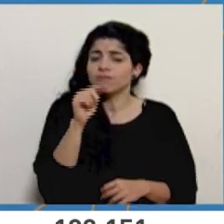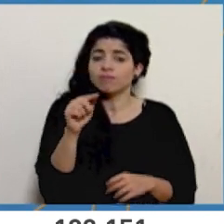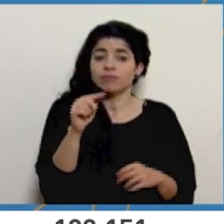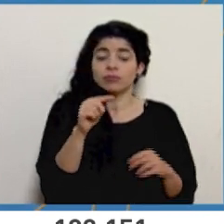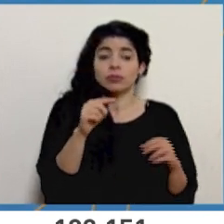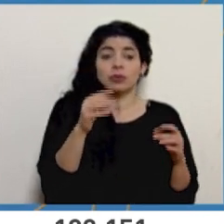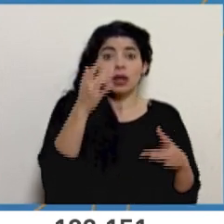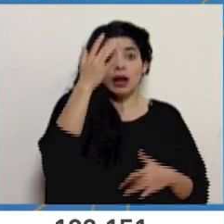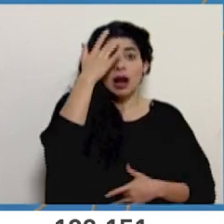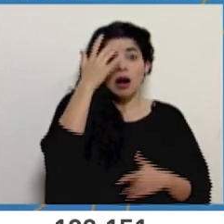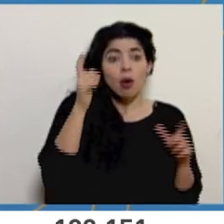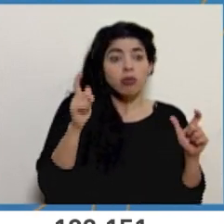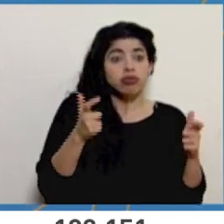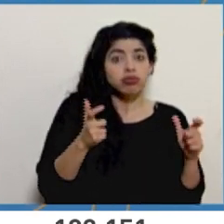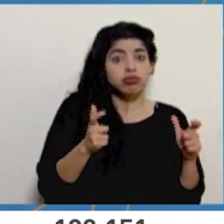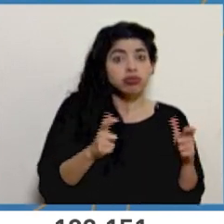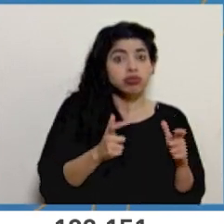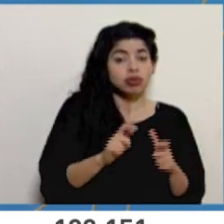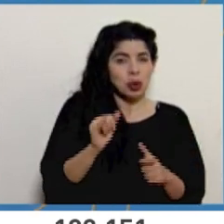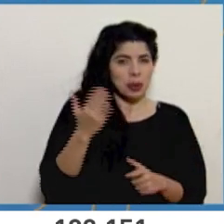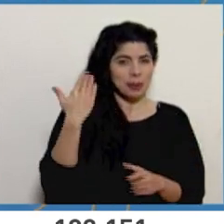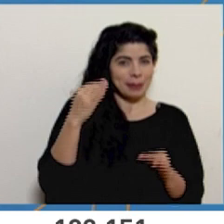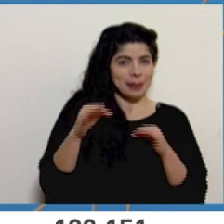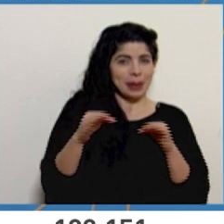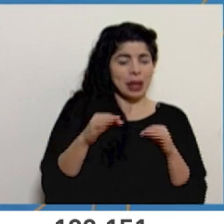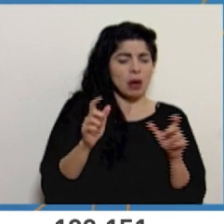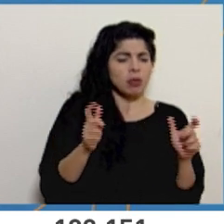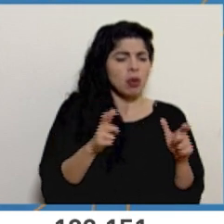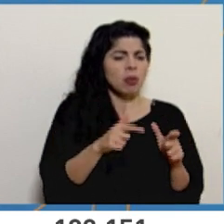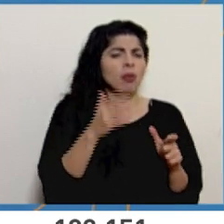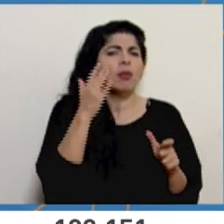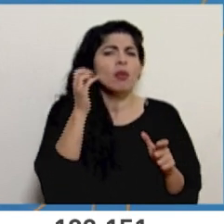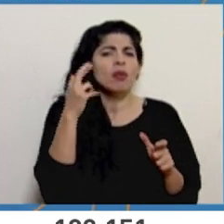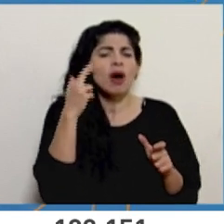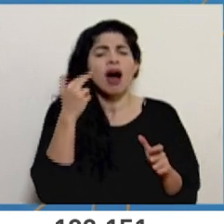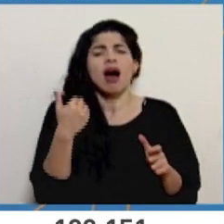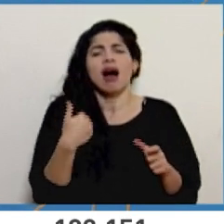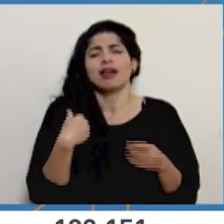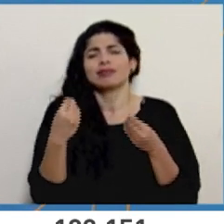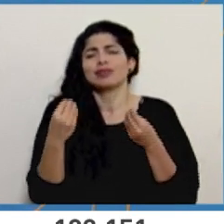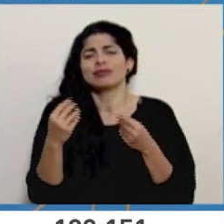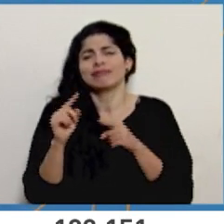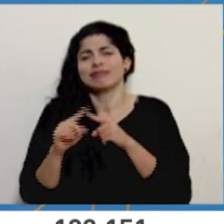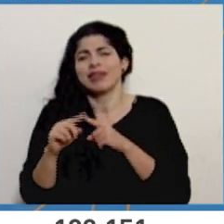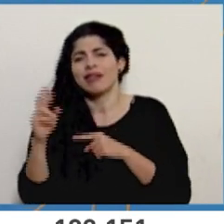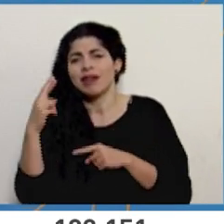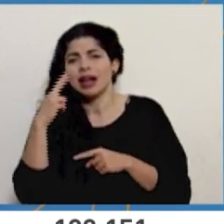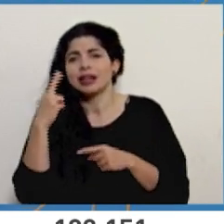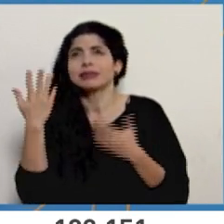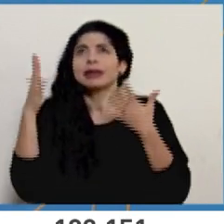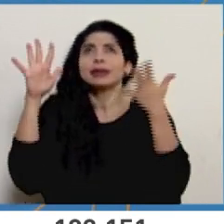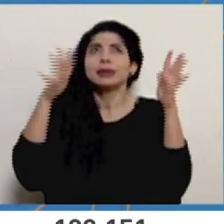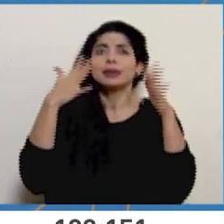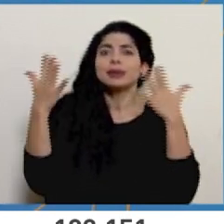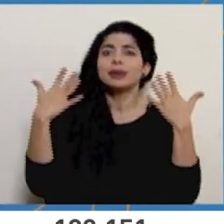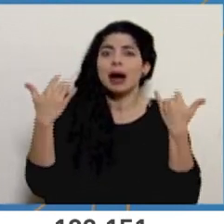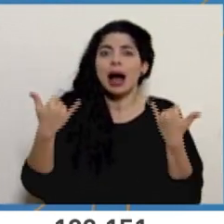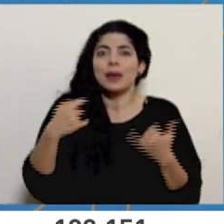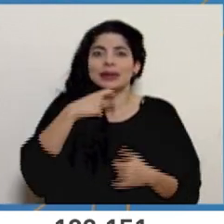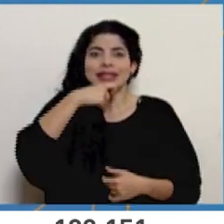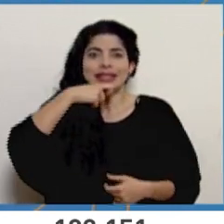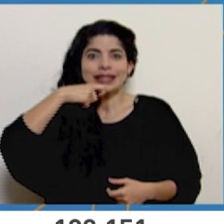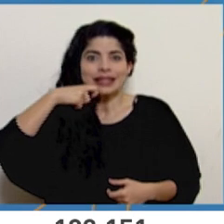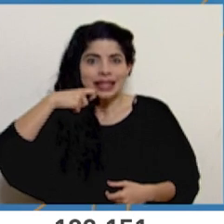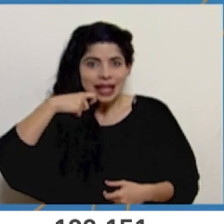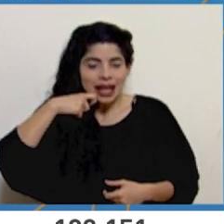de casos, como lo hemos venido explicando, obedece a múltiples factores, desde los factores estacionales, al estar en época seca,